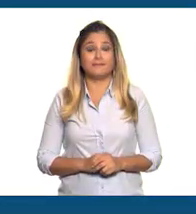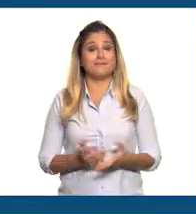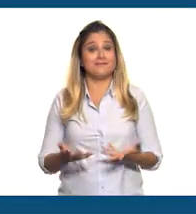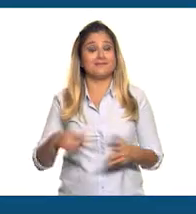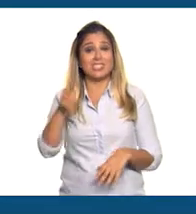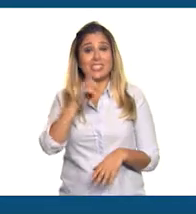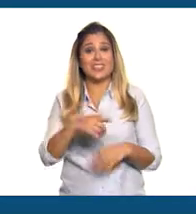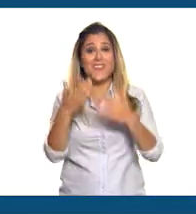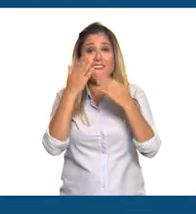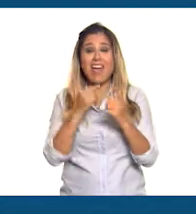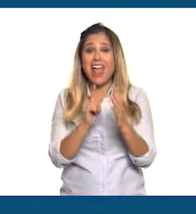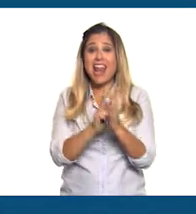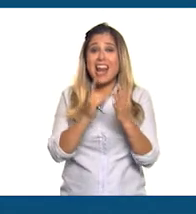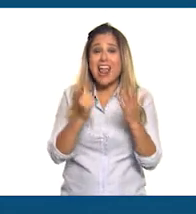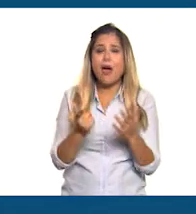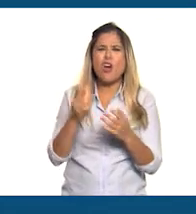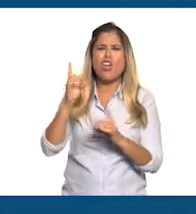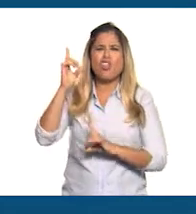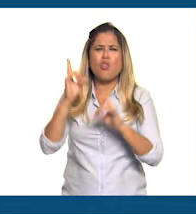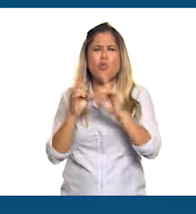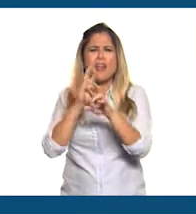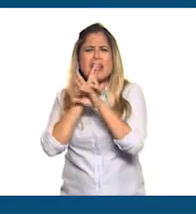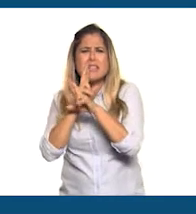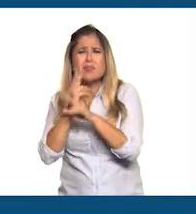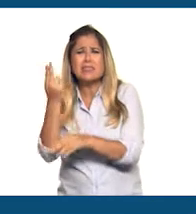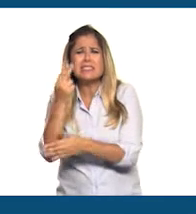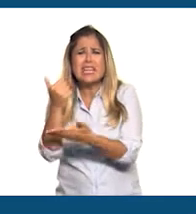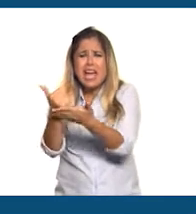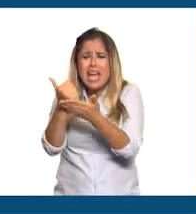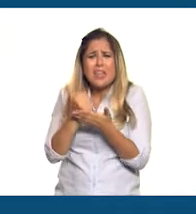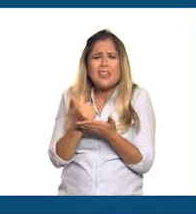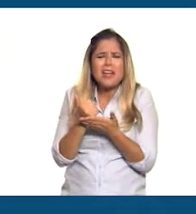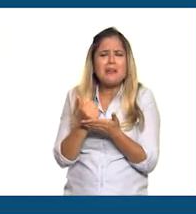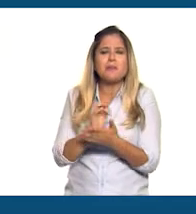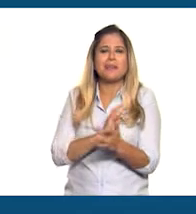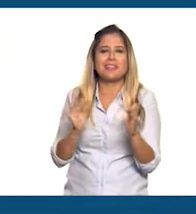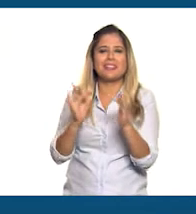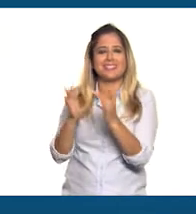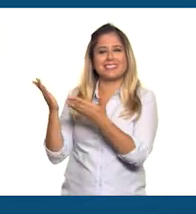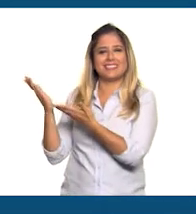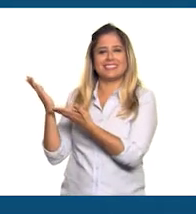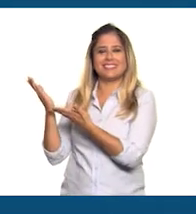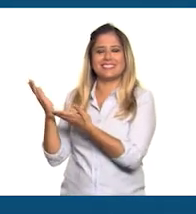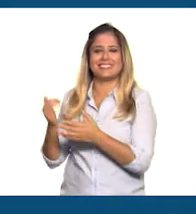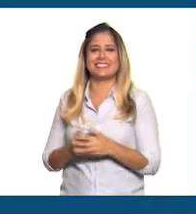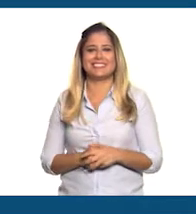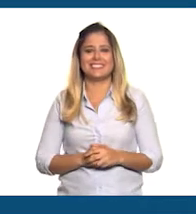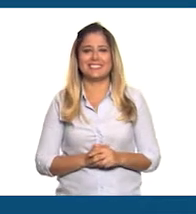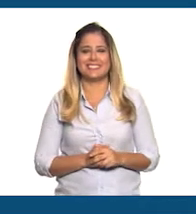Si no tienes el libro de texto o necesitas ayuda para responder las preguntas, contáctanos.